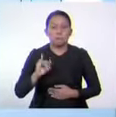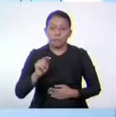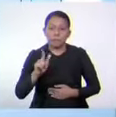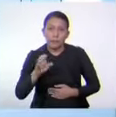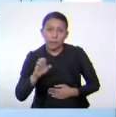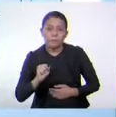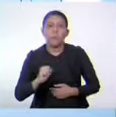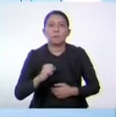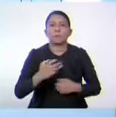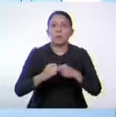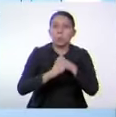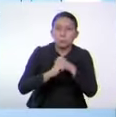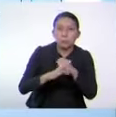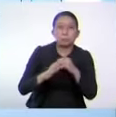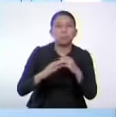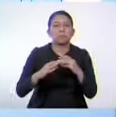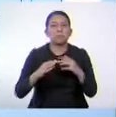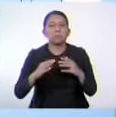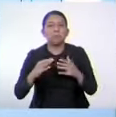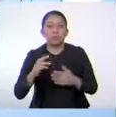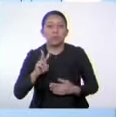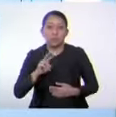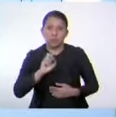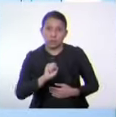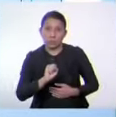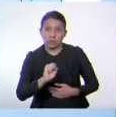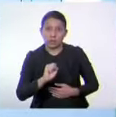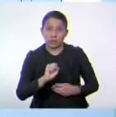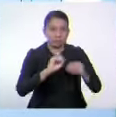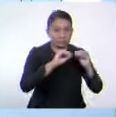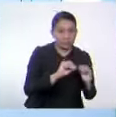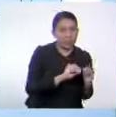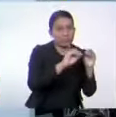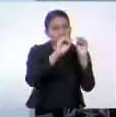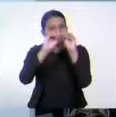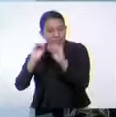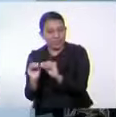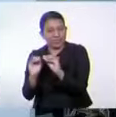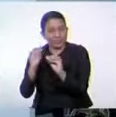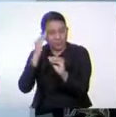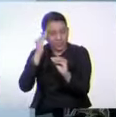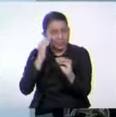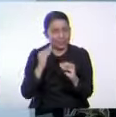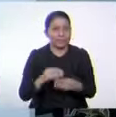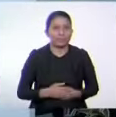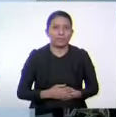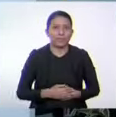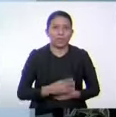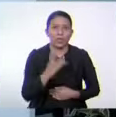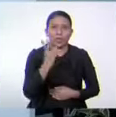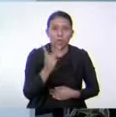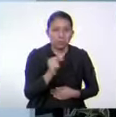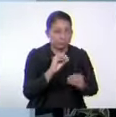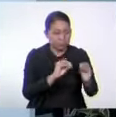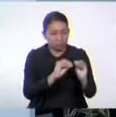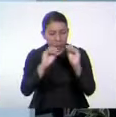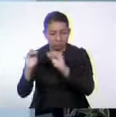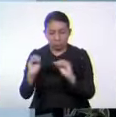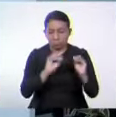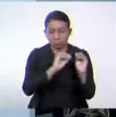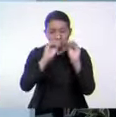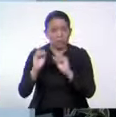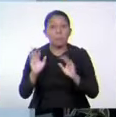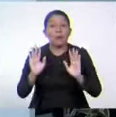del electrón 2s al orbital 2pz. Pero posteriormente se da el fenómeno